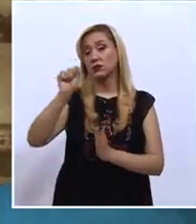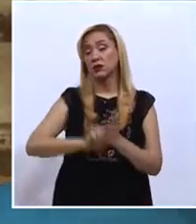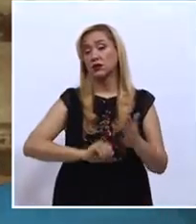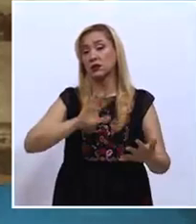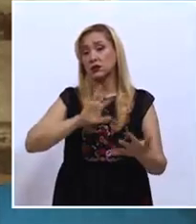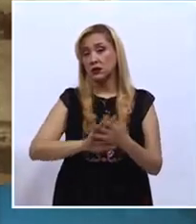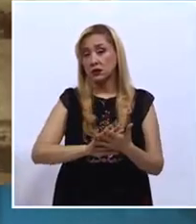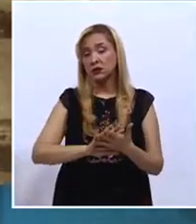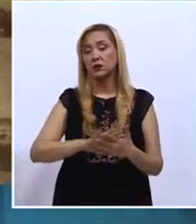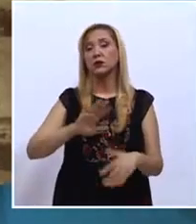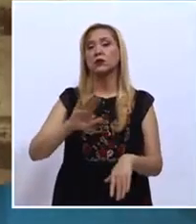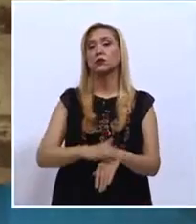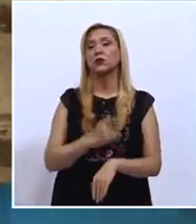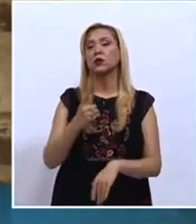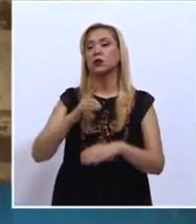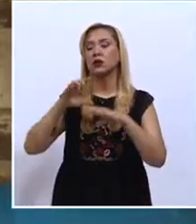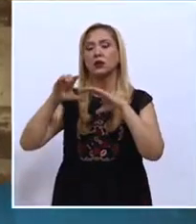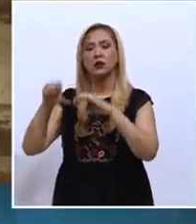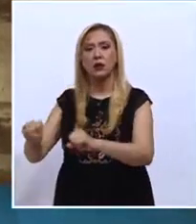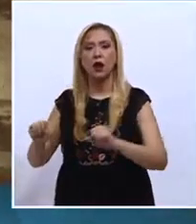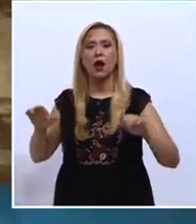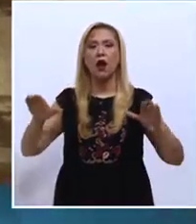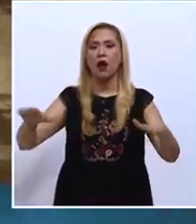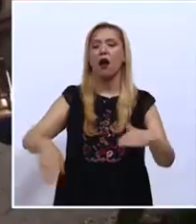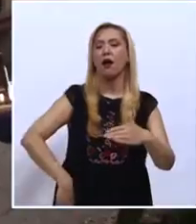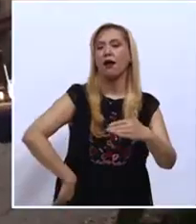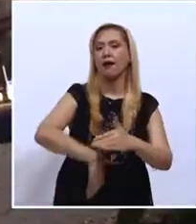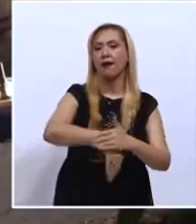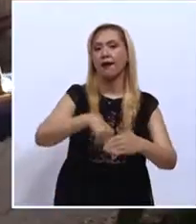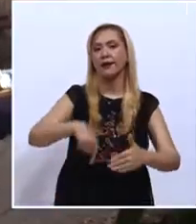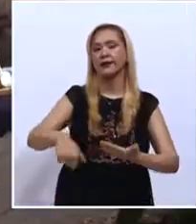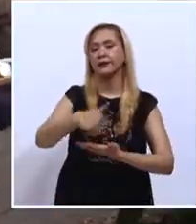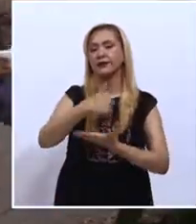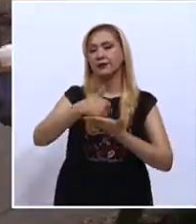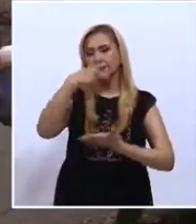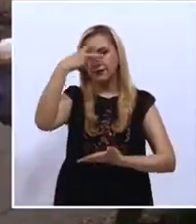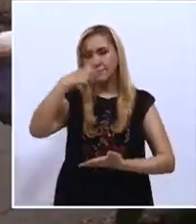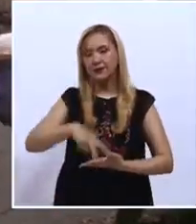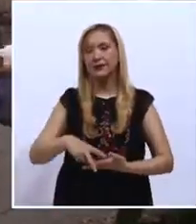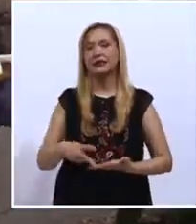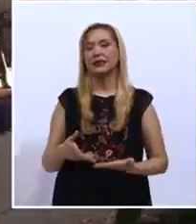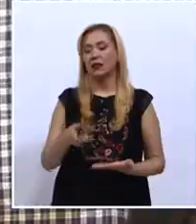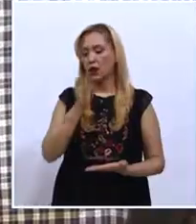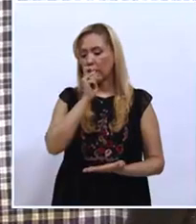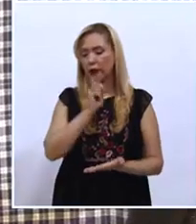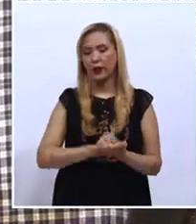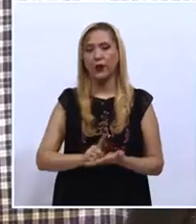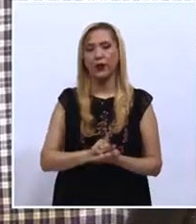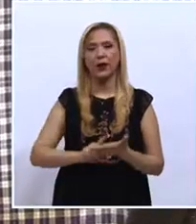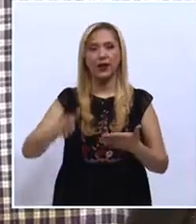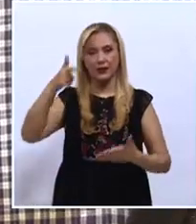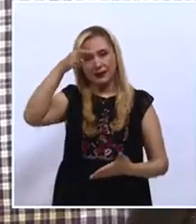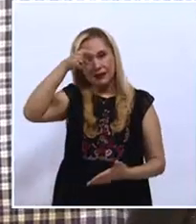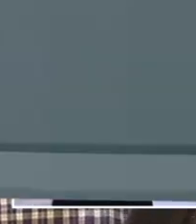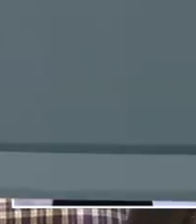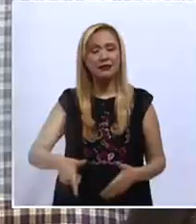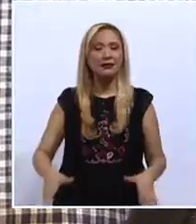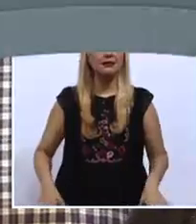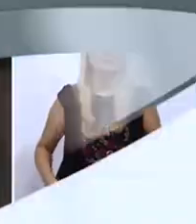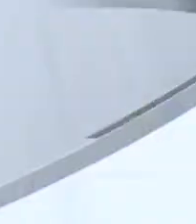prisión, después de que fue detenida en el Aeropuerto Internacional de la Ciudad de México por tráfico de drogas.